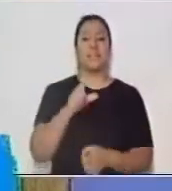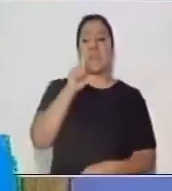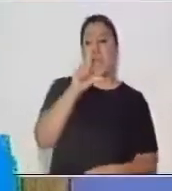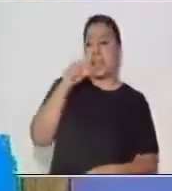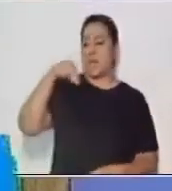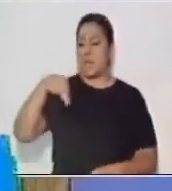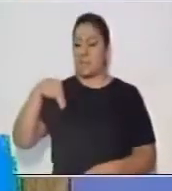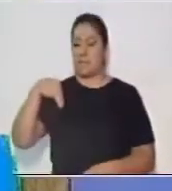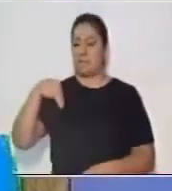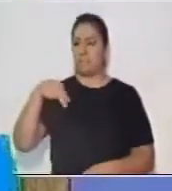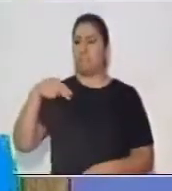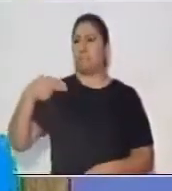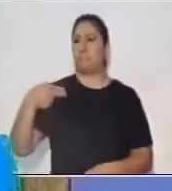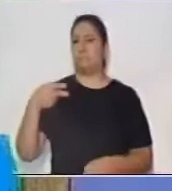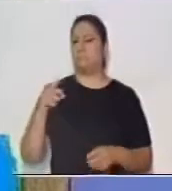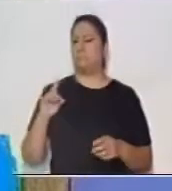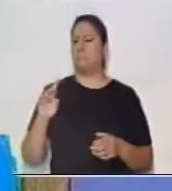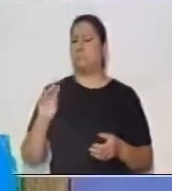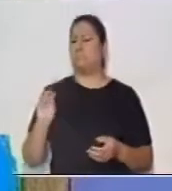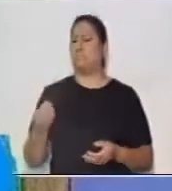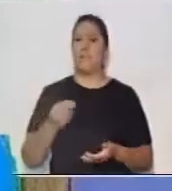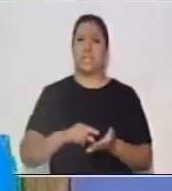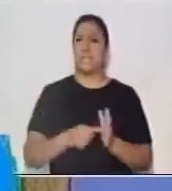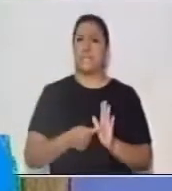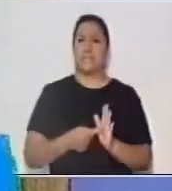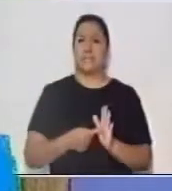refiriendo? A que estamos utilizando